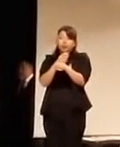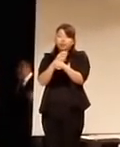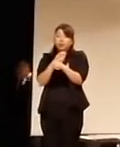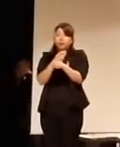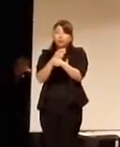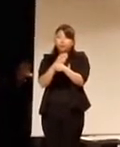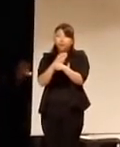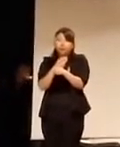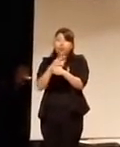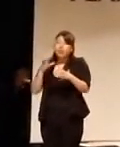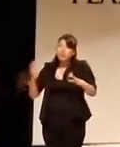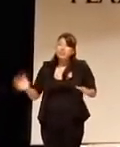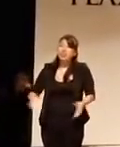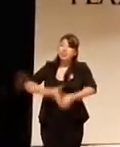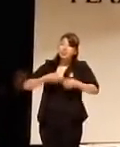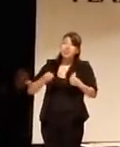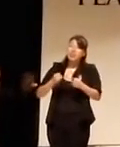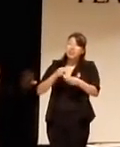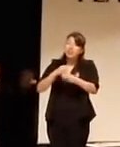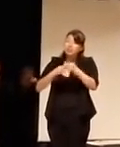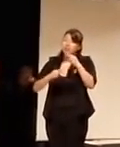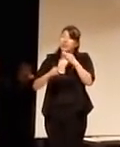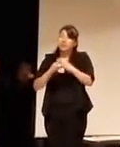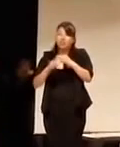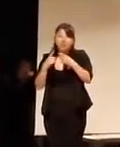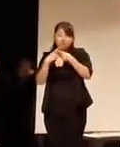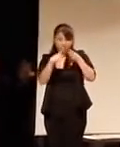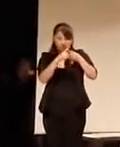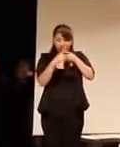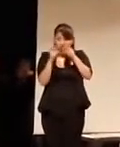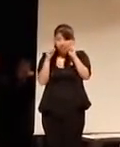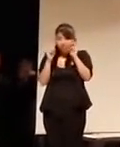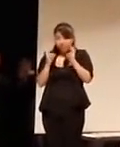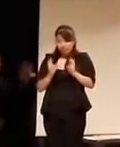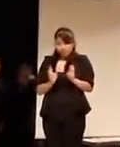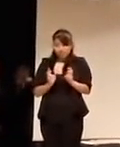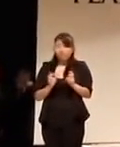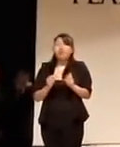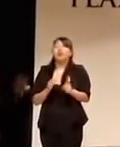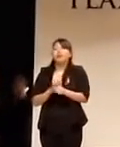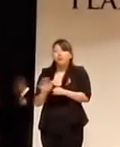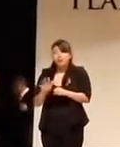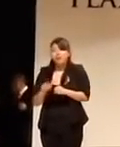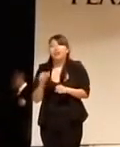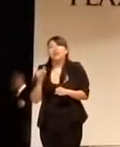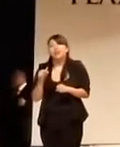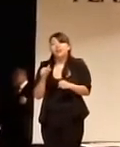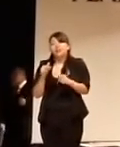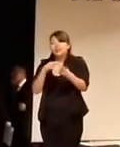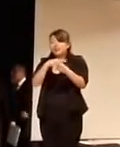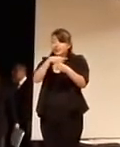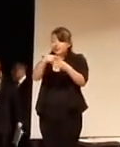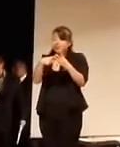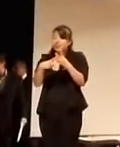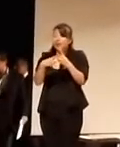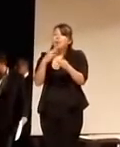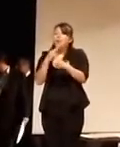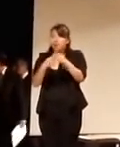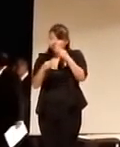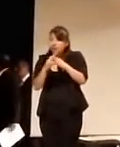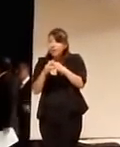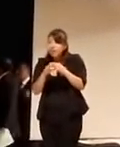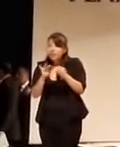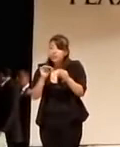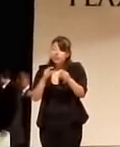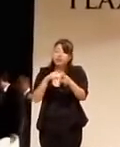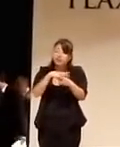definición de otra visión de contenidos en los planes y programas de estudio no basta con que los especialistas de